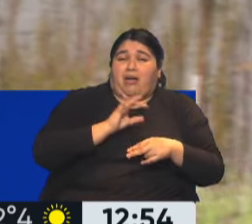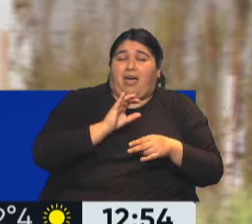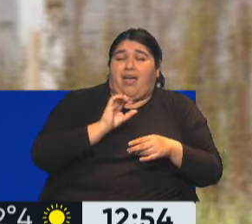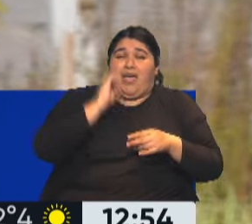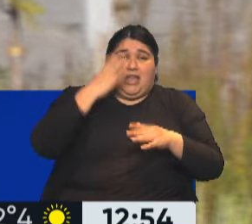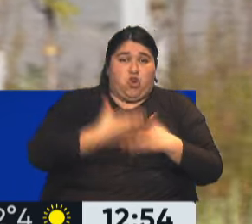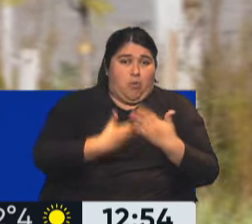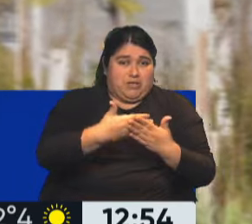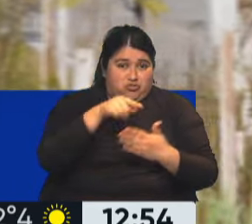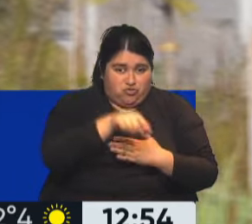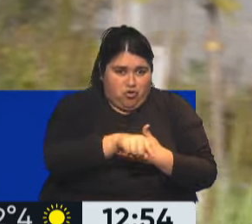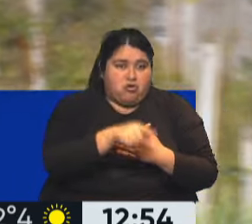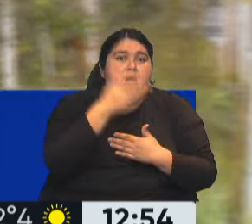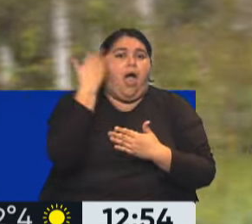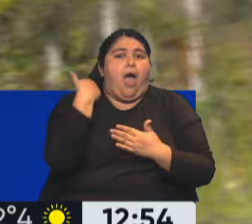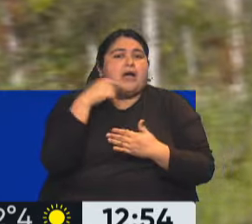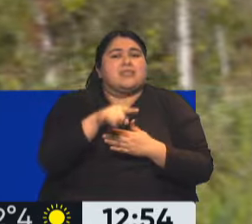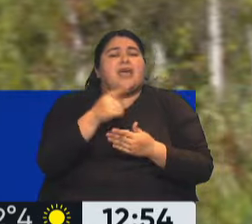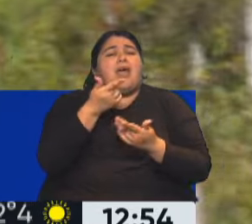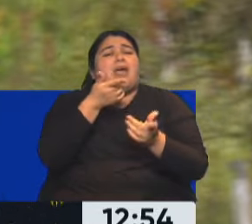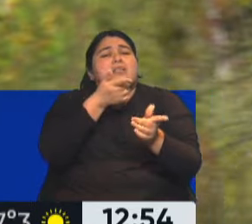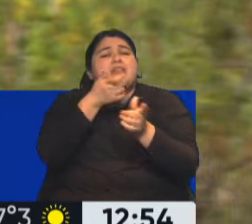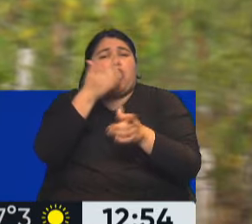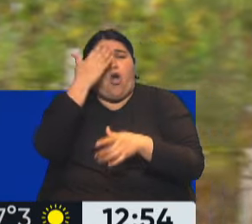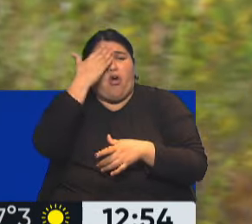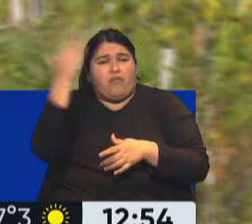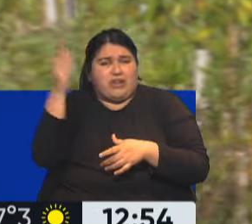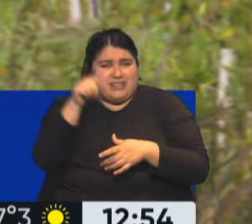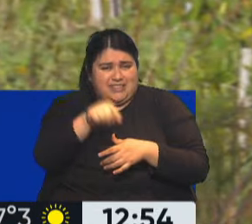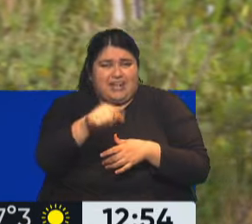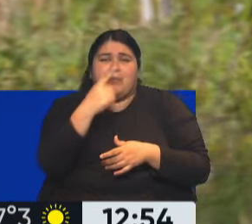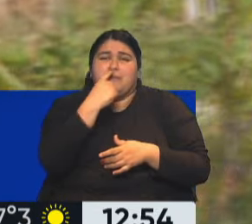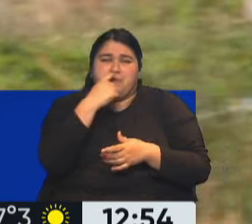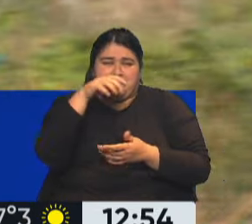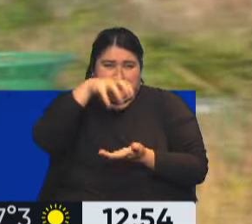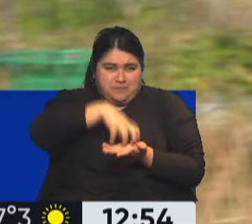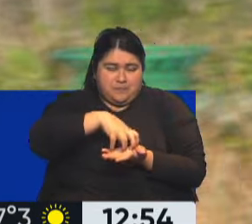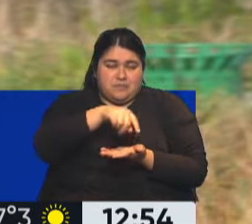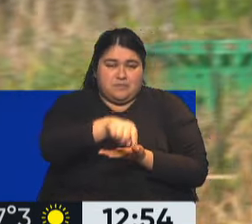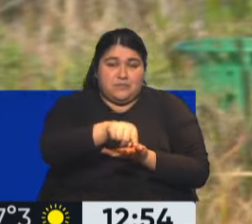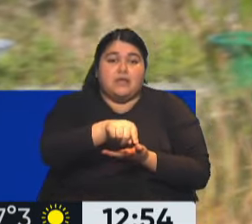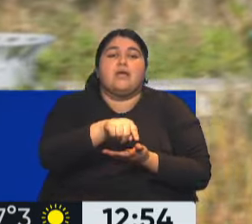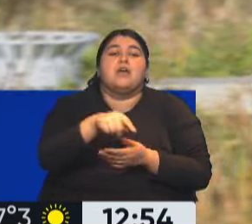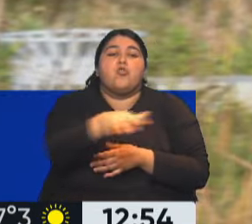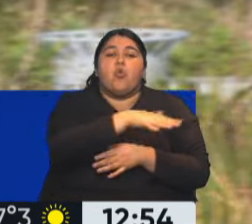el predio que antiguamente ocupaba el Tiro Federal. Ah, enfrente de River. Claro, ahí en el barrio de Núñez. O sea que por ahora solamente